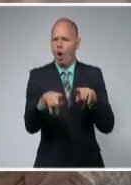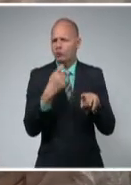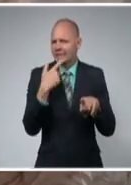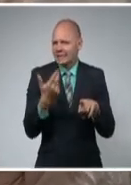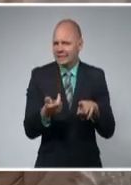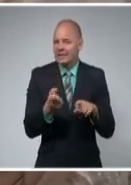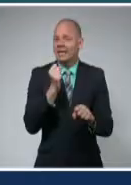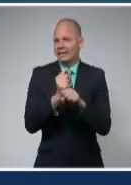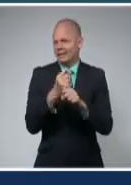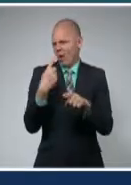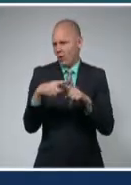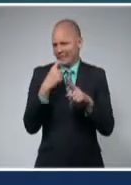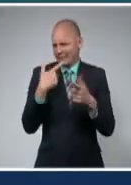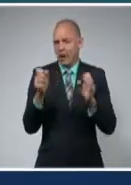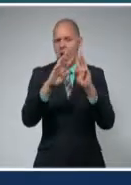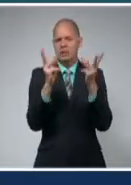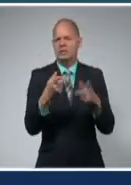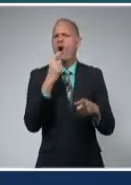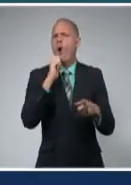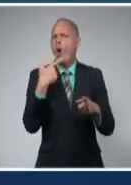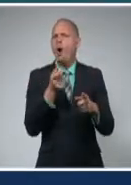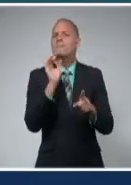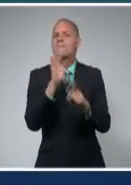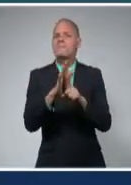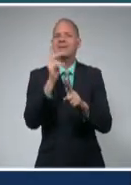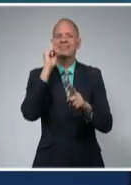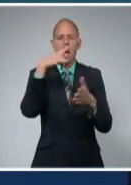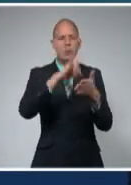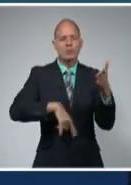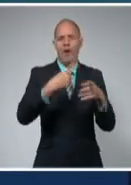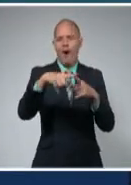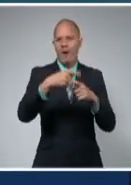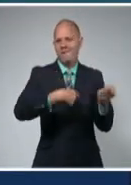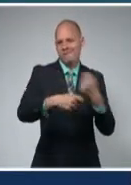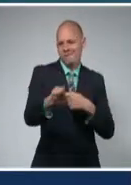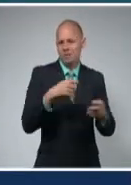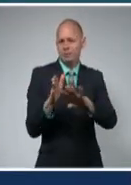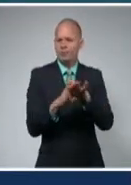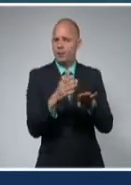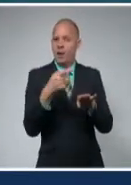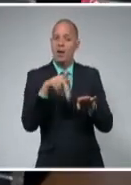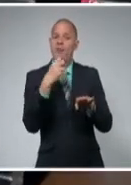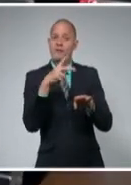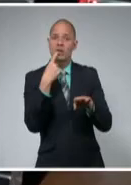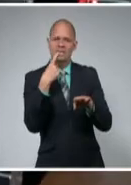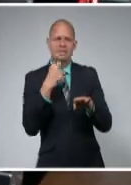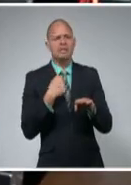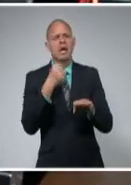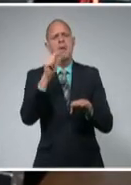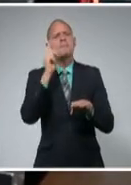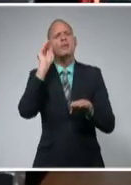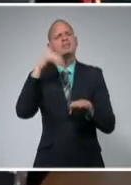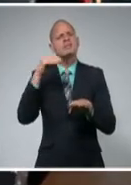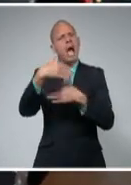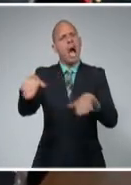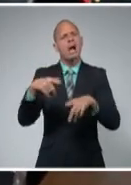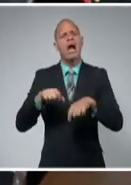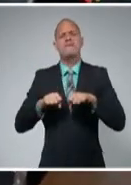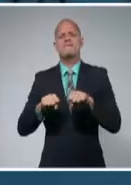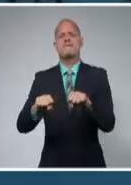el comercio electrónico. Y a los carretilleros que no controlan. Los carretilleros forman parte del sistema. Sagaz, oportuno,